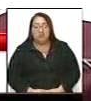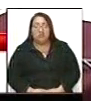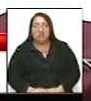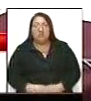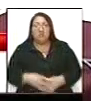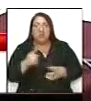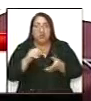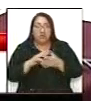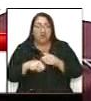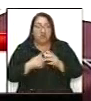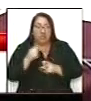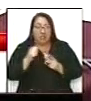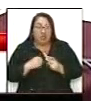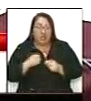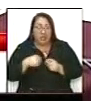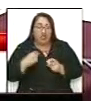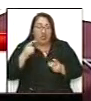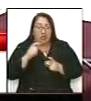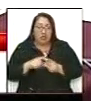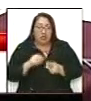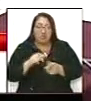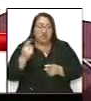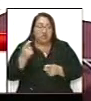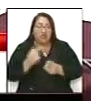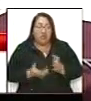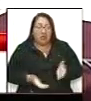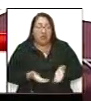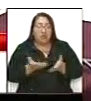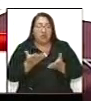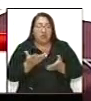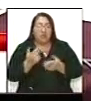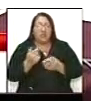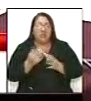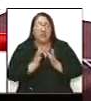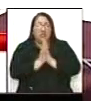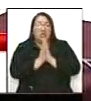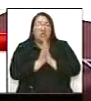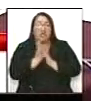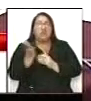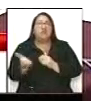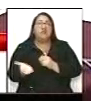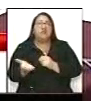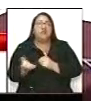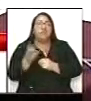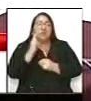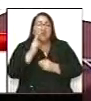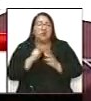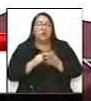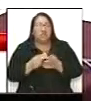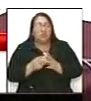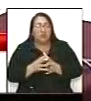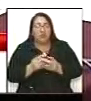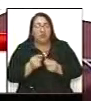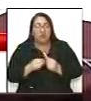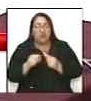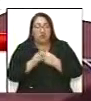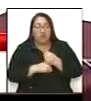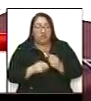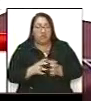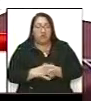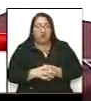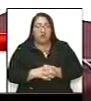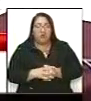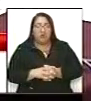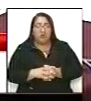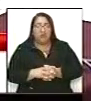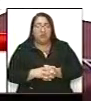general, han llegado solamente para levantarse el santo y la limosna. Y eso está ocurriendo bastante en nuestro país, que es